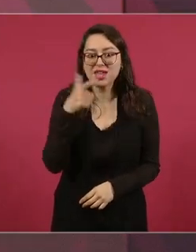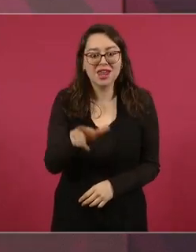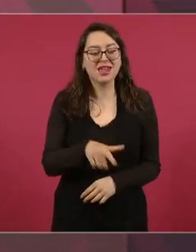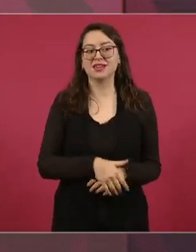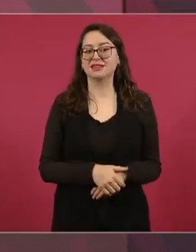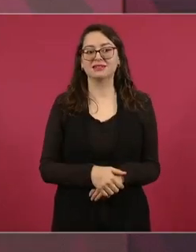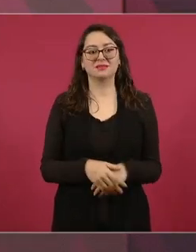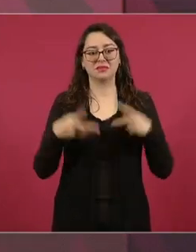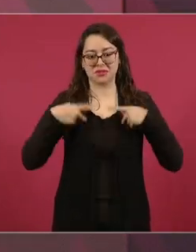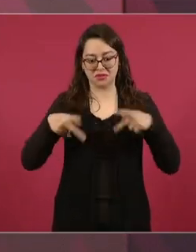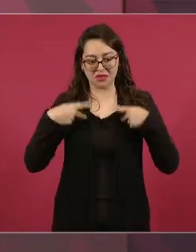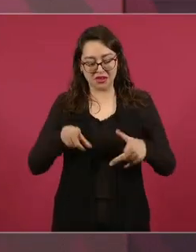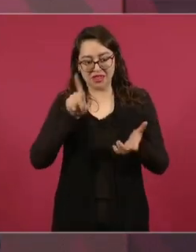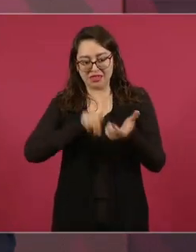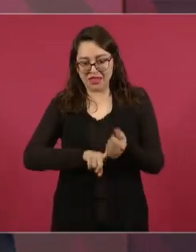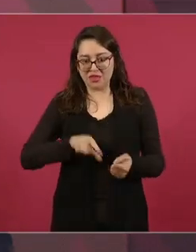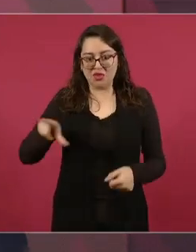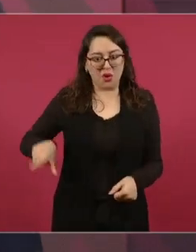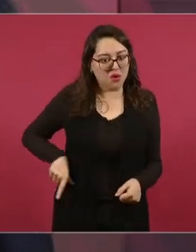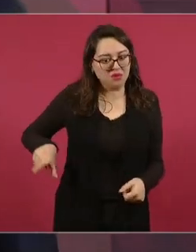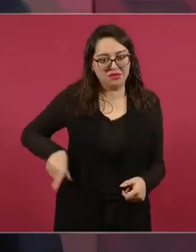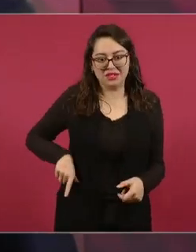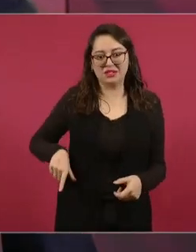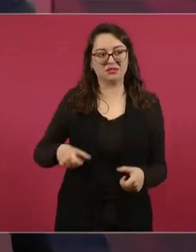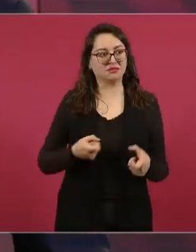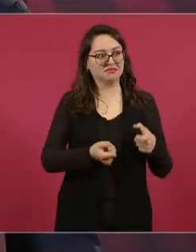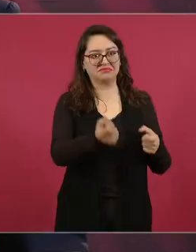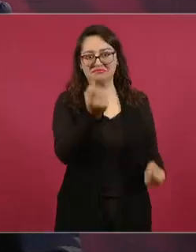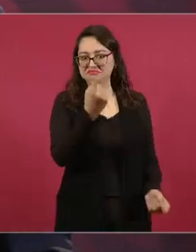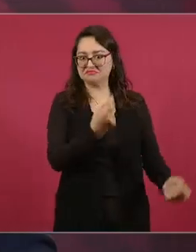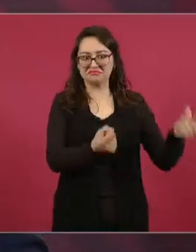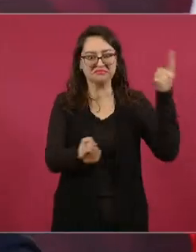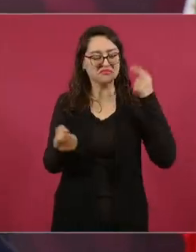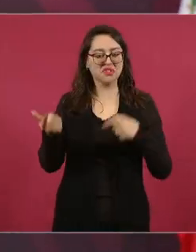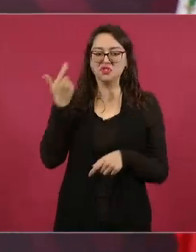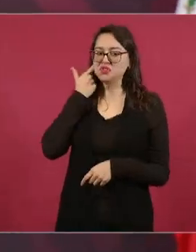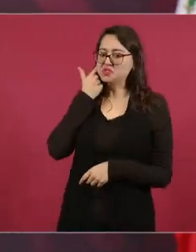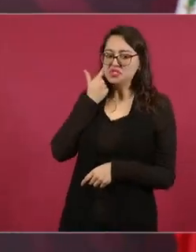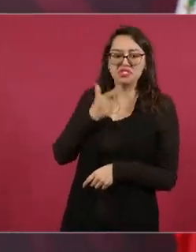de predominio de una política,